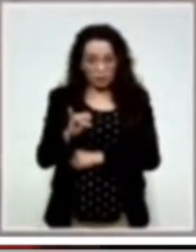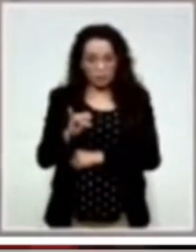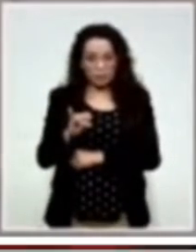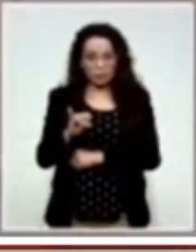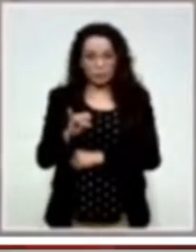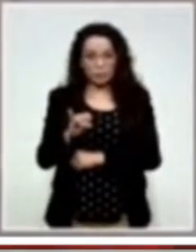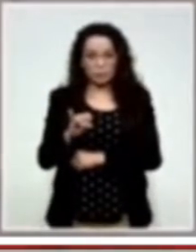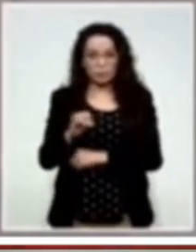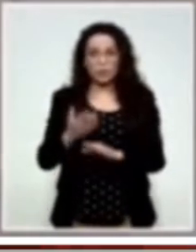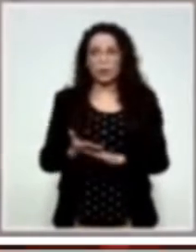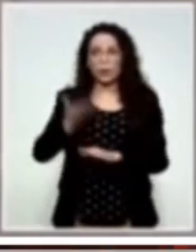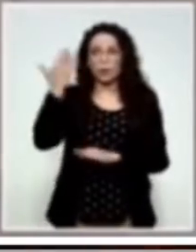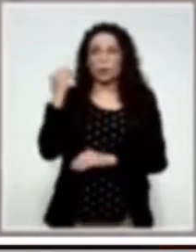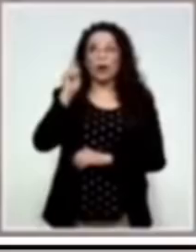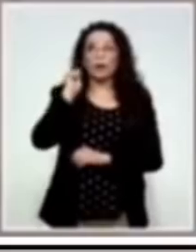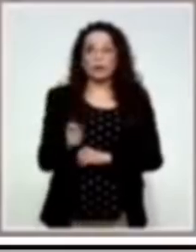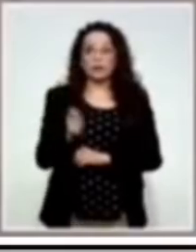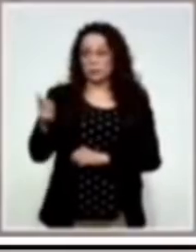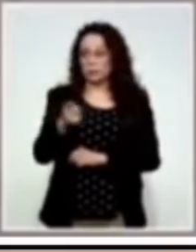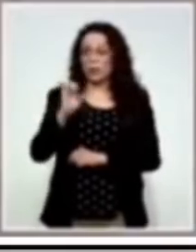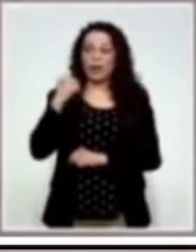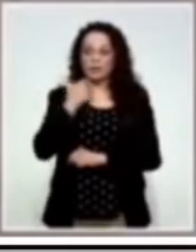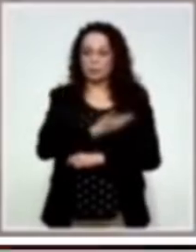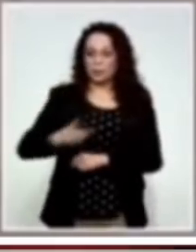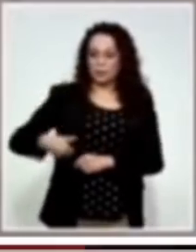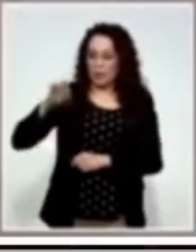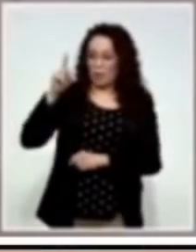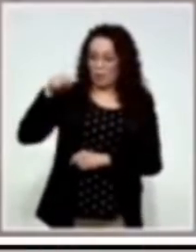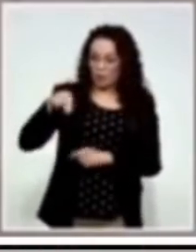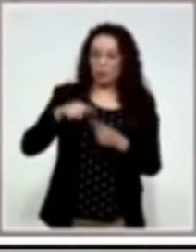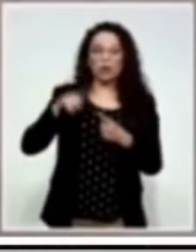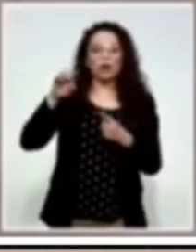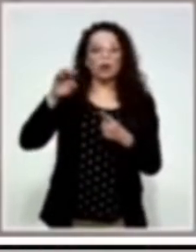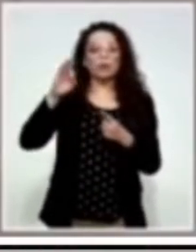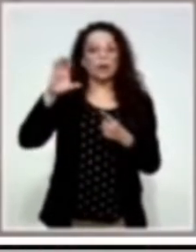gobierno en el sexenio de Calderón y de Peña Nieto. Y entonces va a decir, no, es que ellos